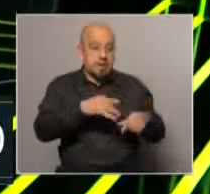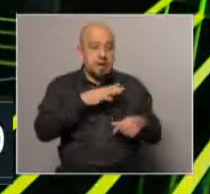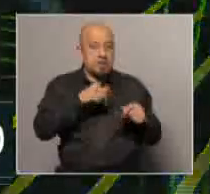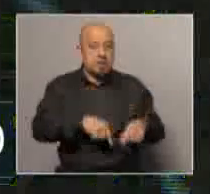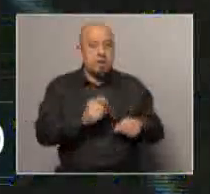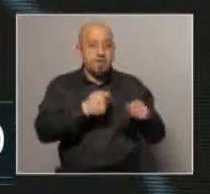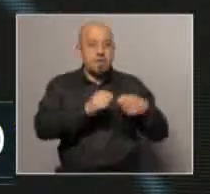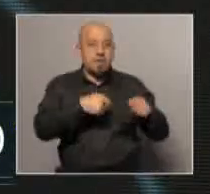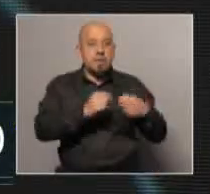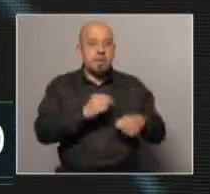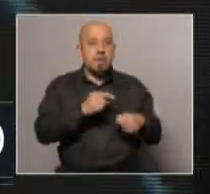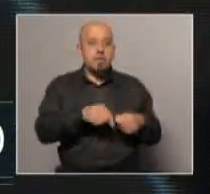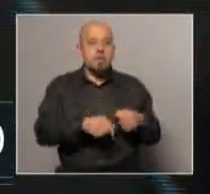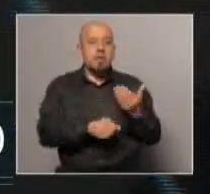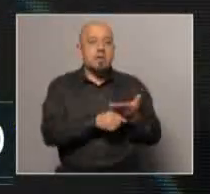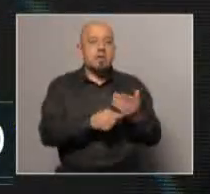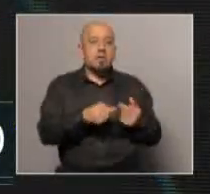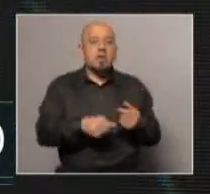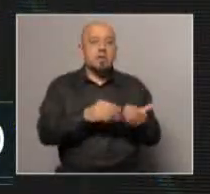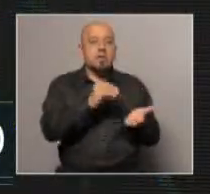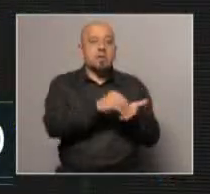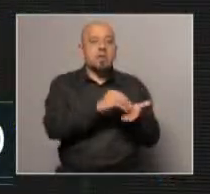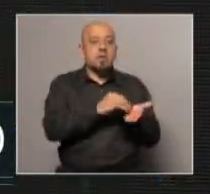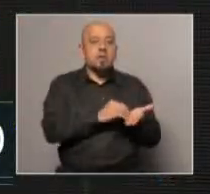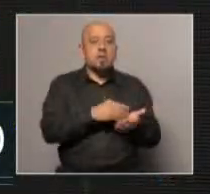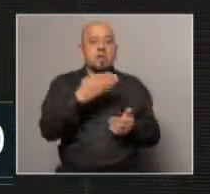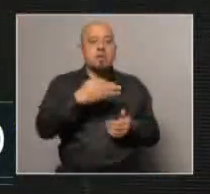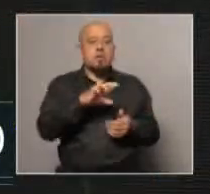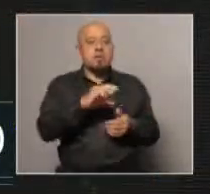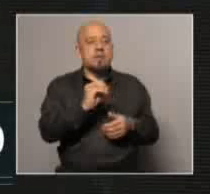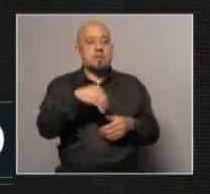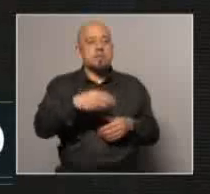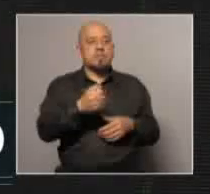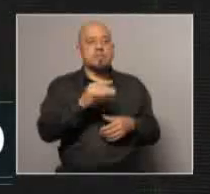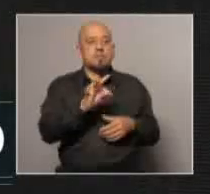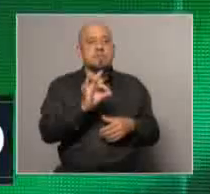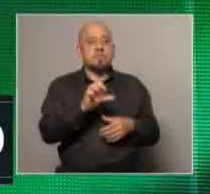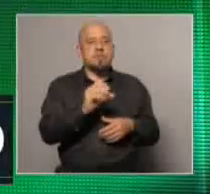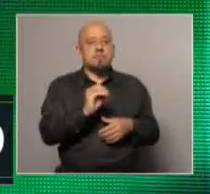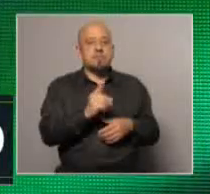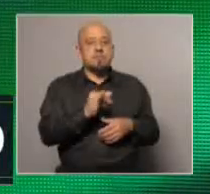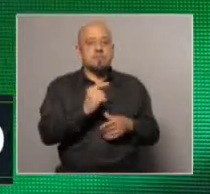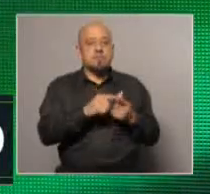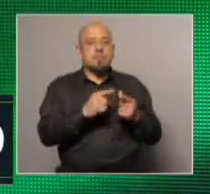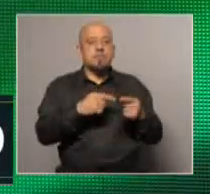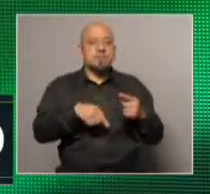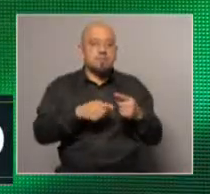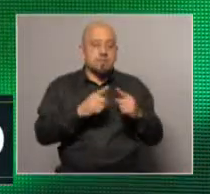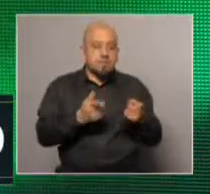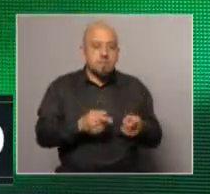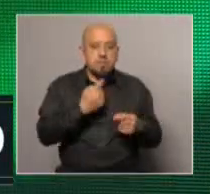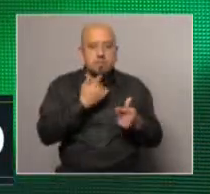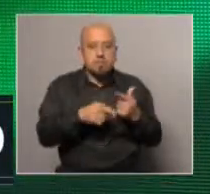interno. Entonces, eso exige que, por ejemplo, el registro bromatológico esté inscripto productos modificados